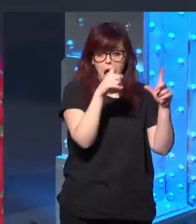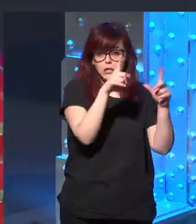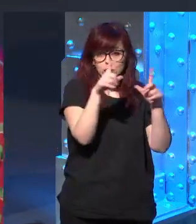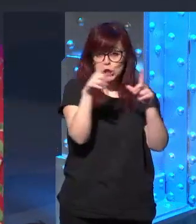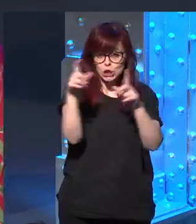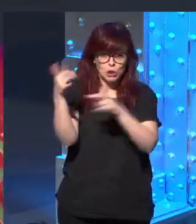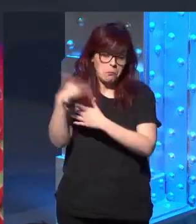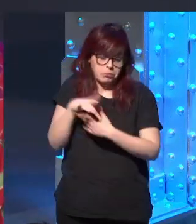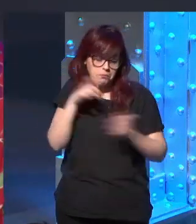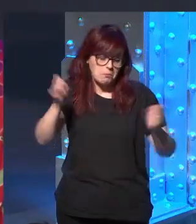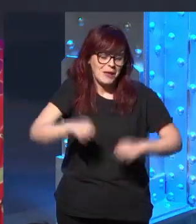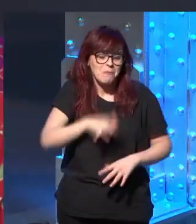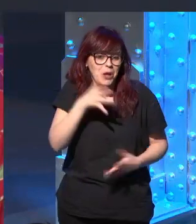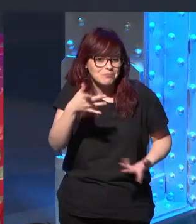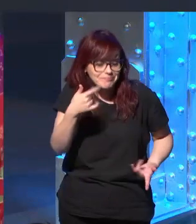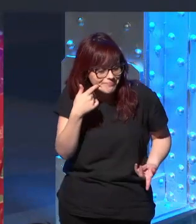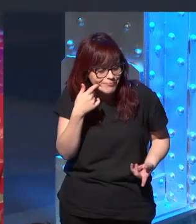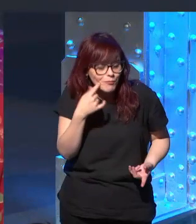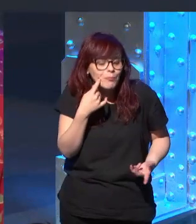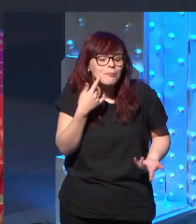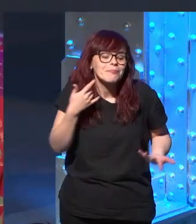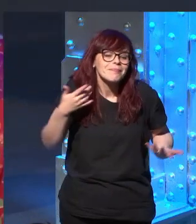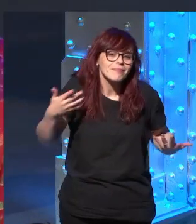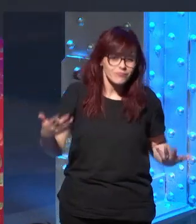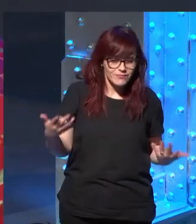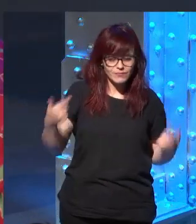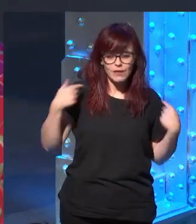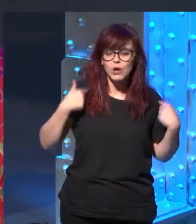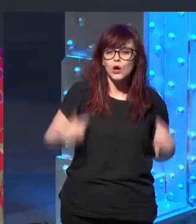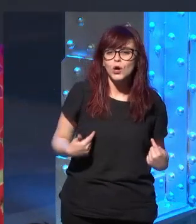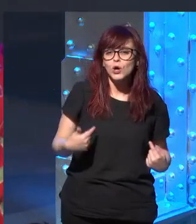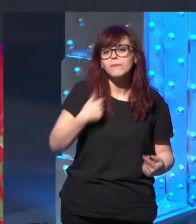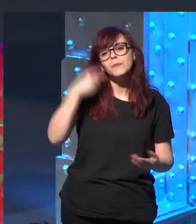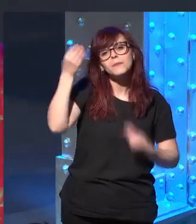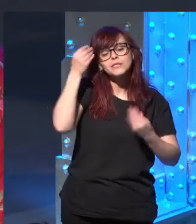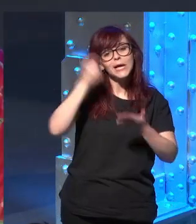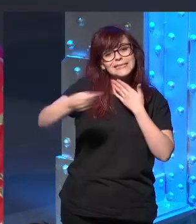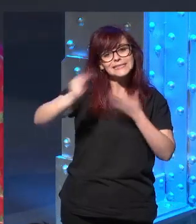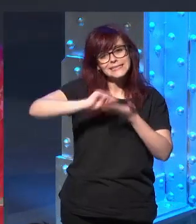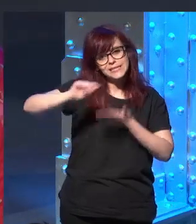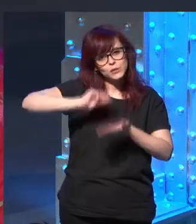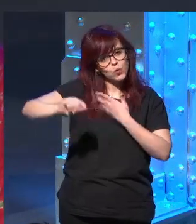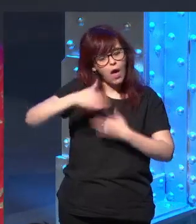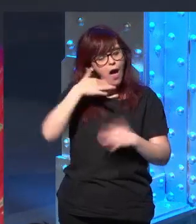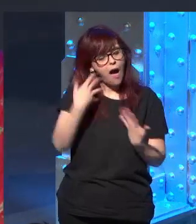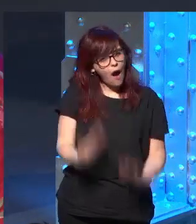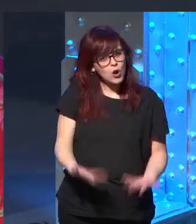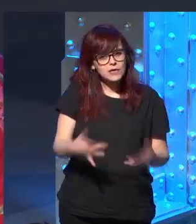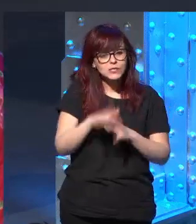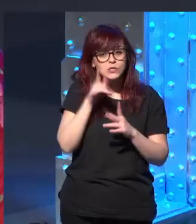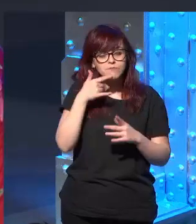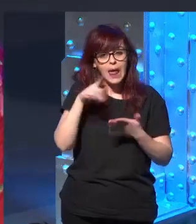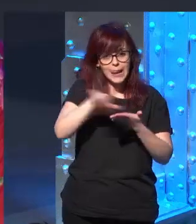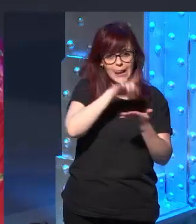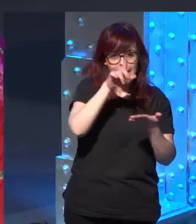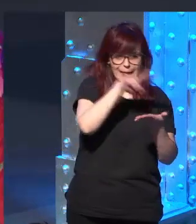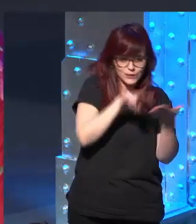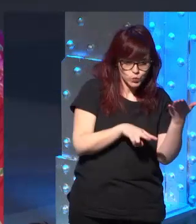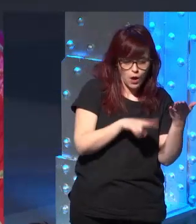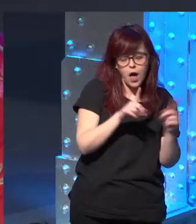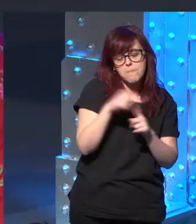dedicaba a hacer fotos. Para mí la escritura todavía hoy es una consecuencia de la lectura.